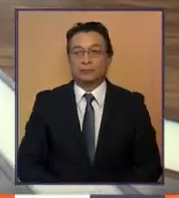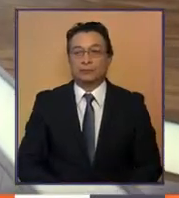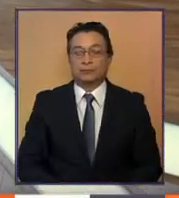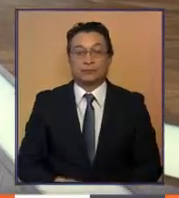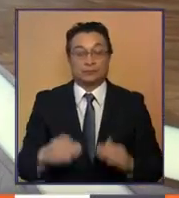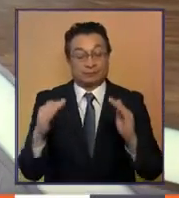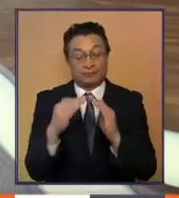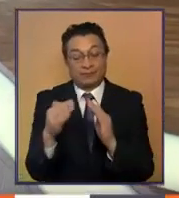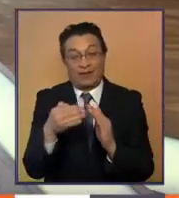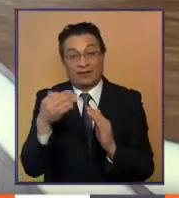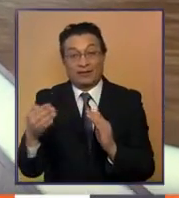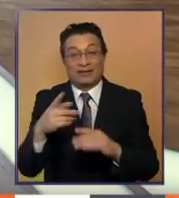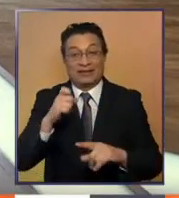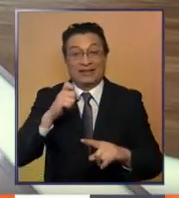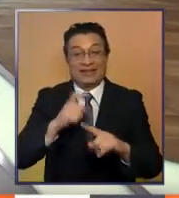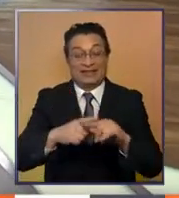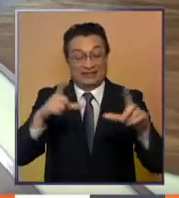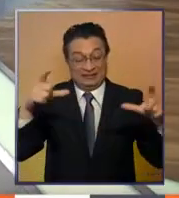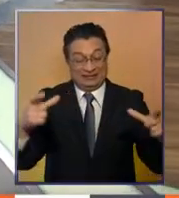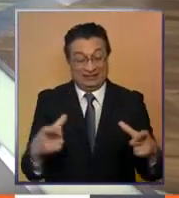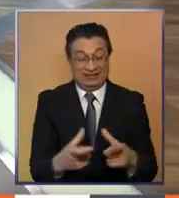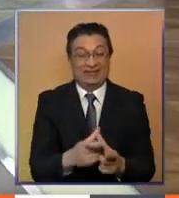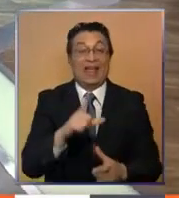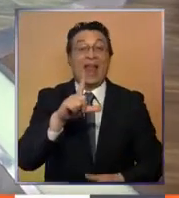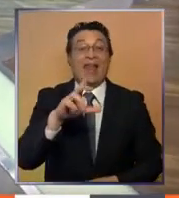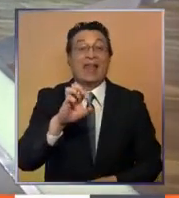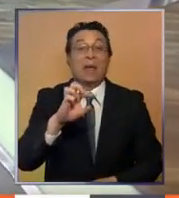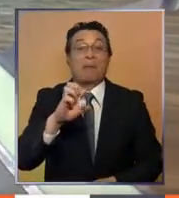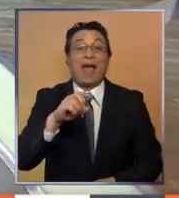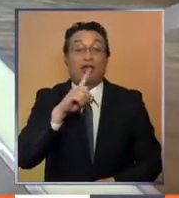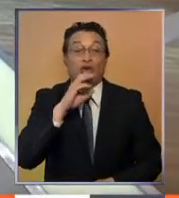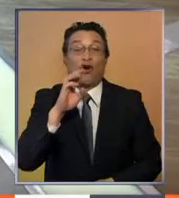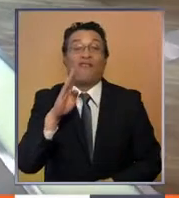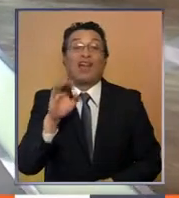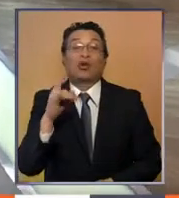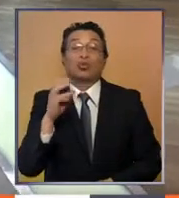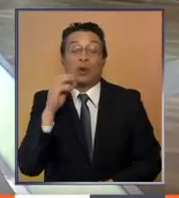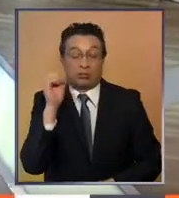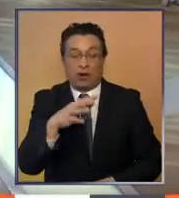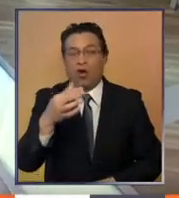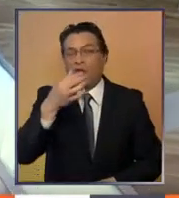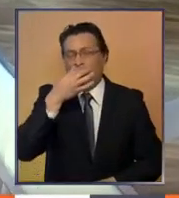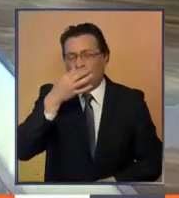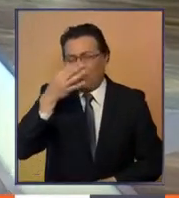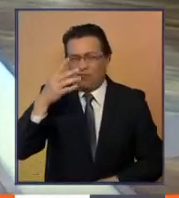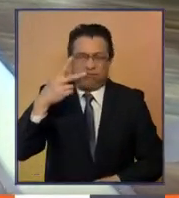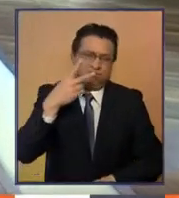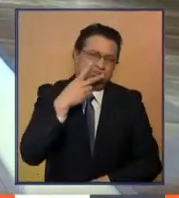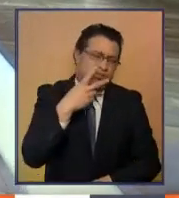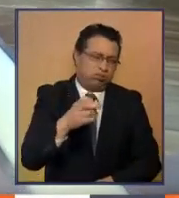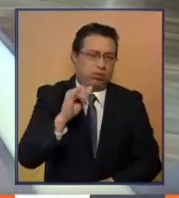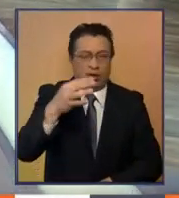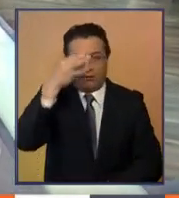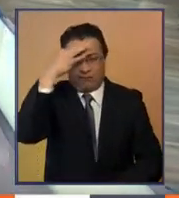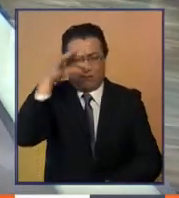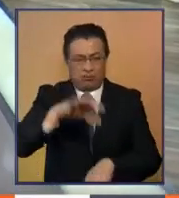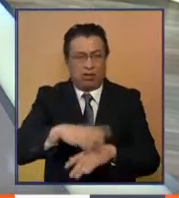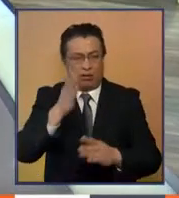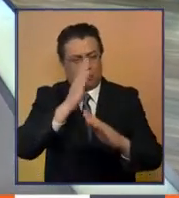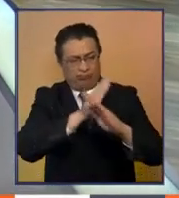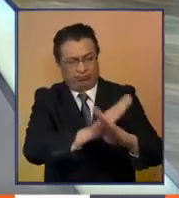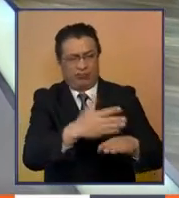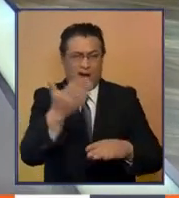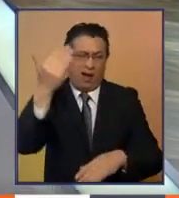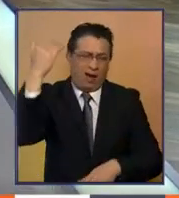Los vecinos del ex vertedero de Lepanto se quejan por malos olores y por enfermedades. El lugar, que fue clausurado hace más de